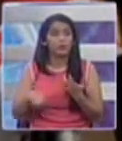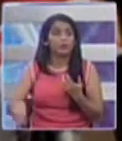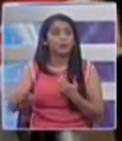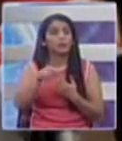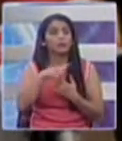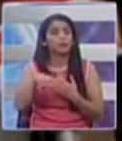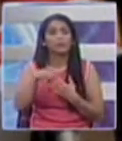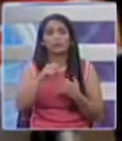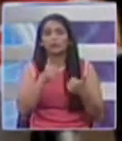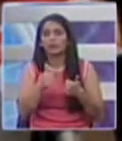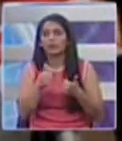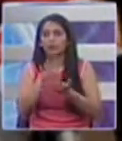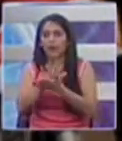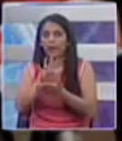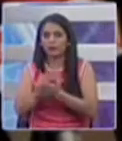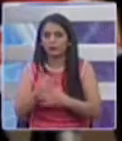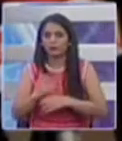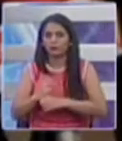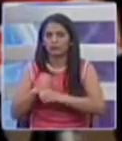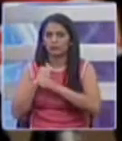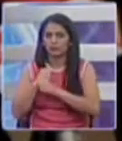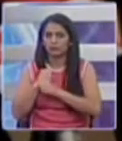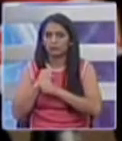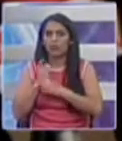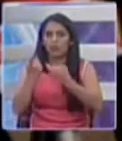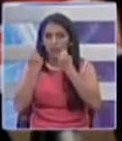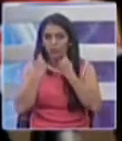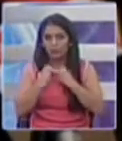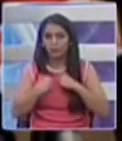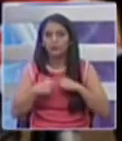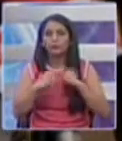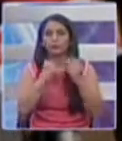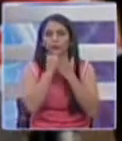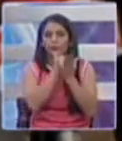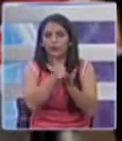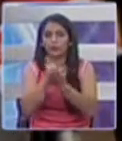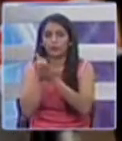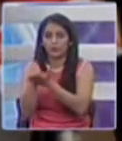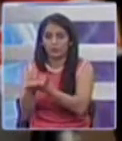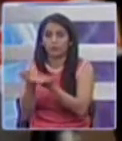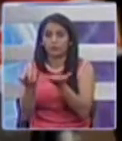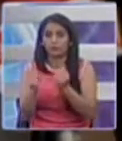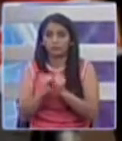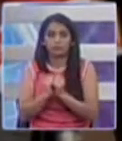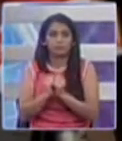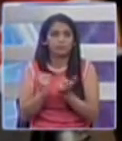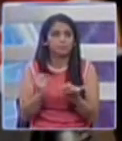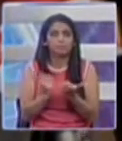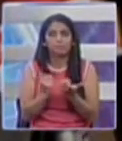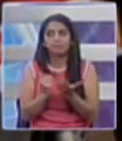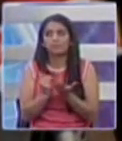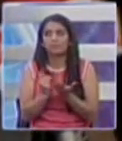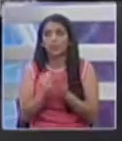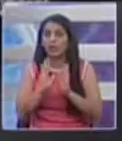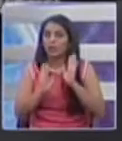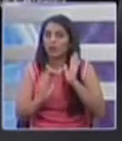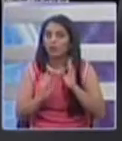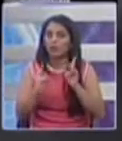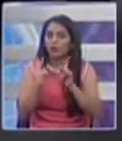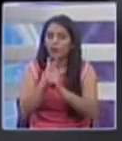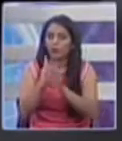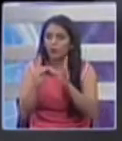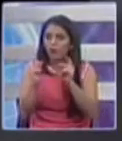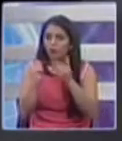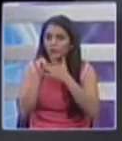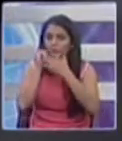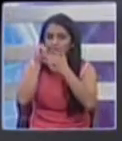condiciones de seguridad y desplegar todos los esfuerzos institucionales para, en primer lugar, prevenir. En las